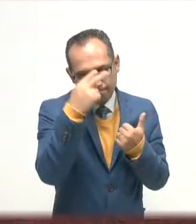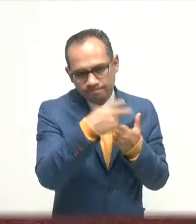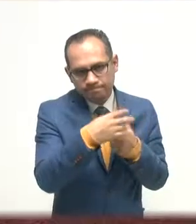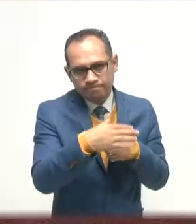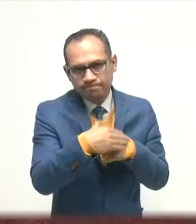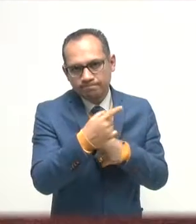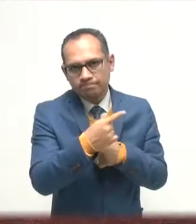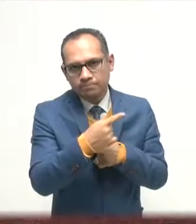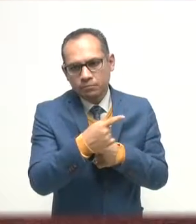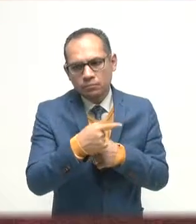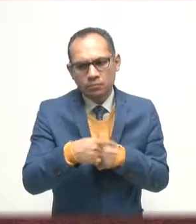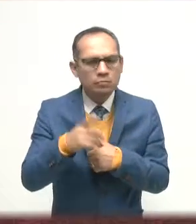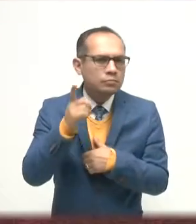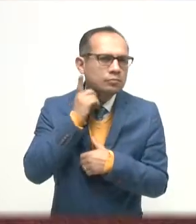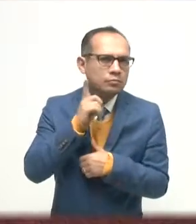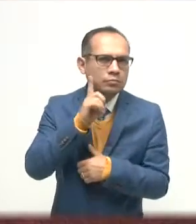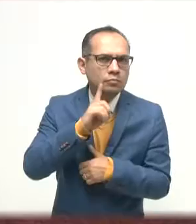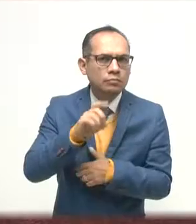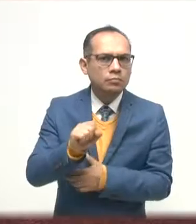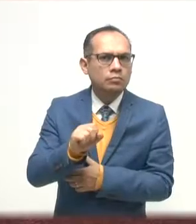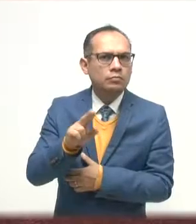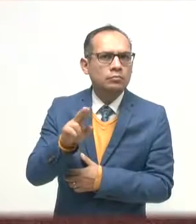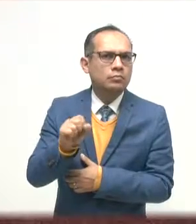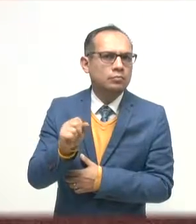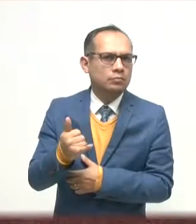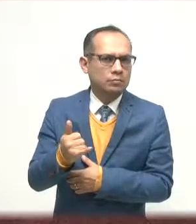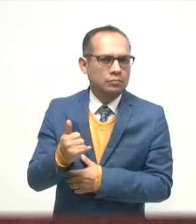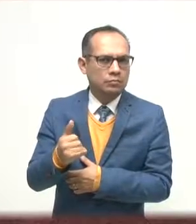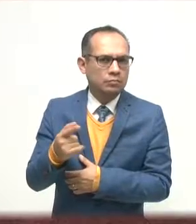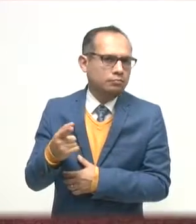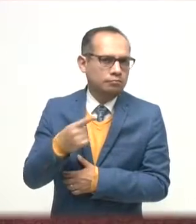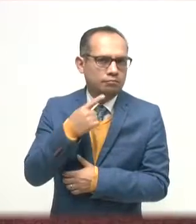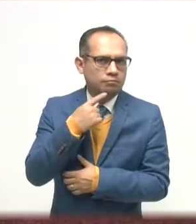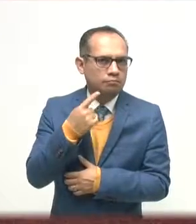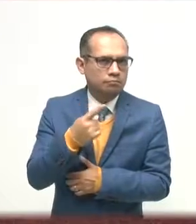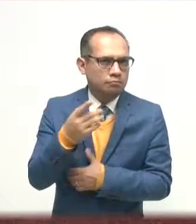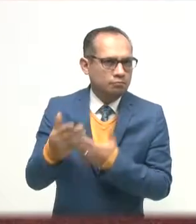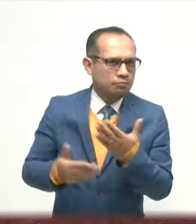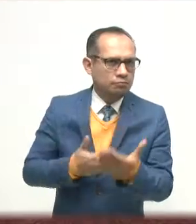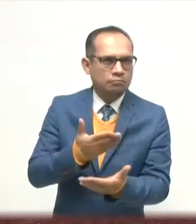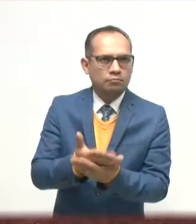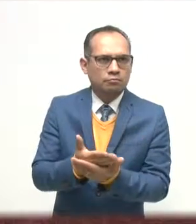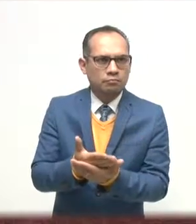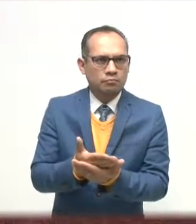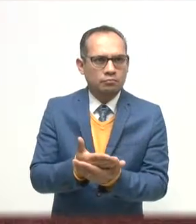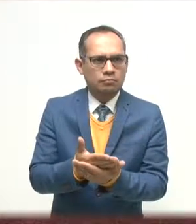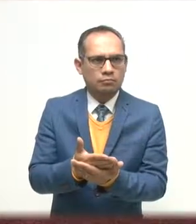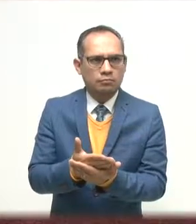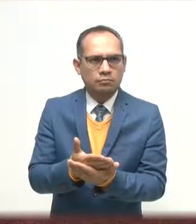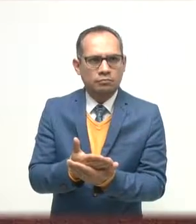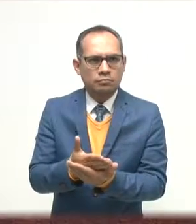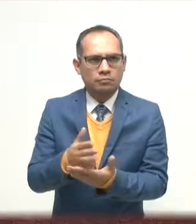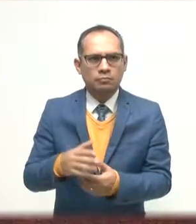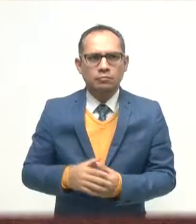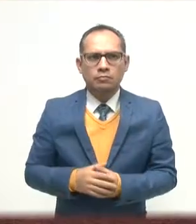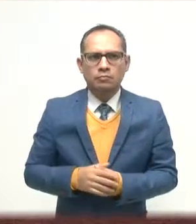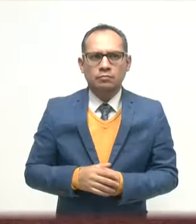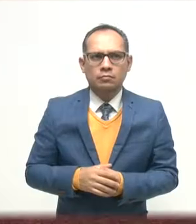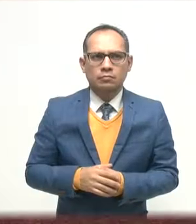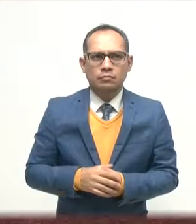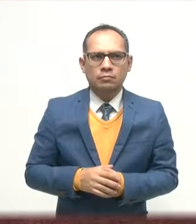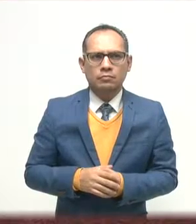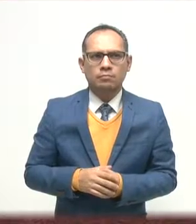diputada sushi al plantear el asunto de la doctrina estrada hay que leer